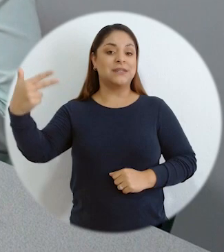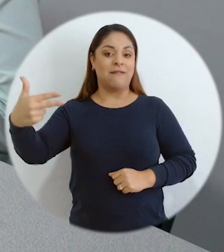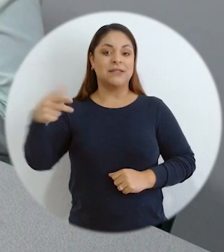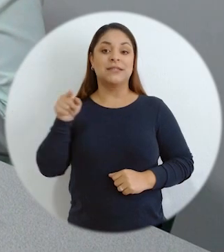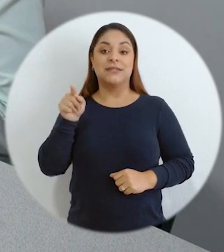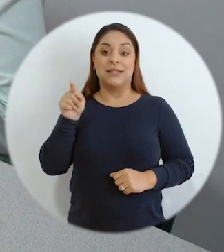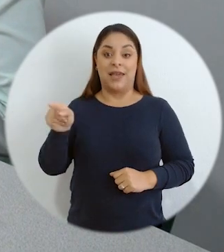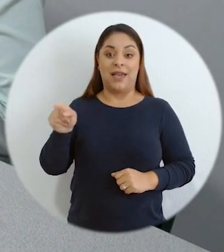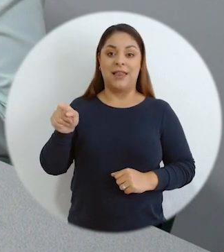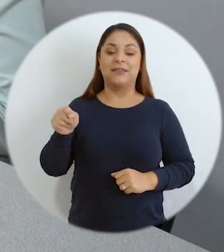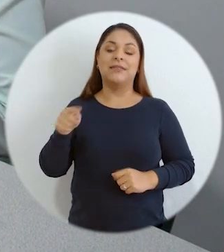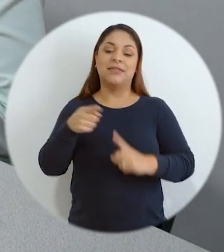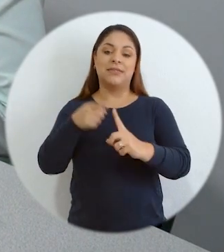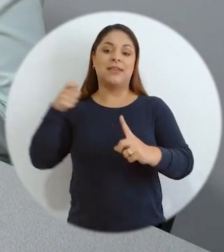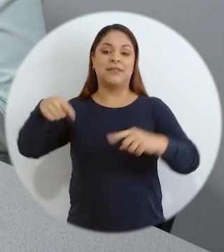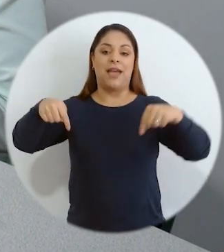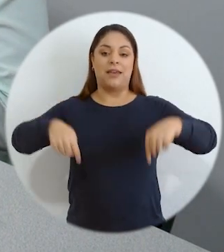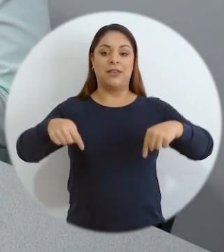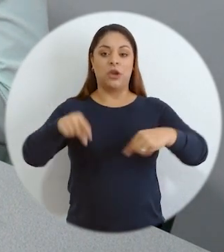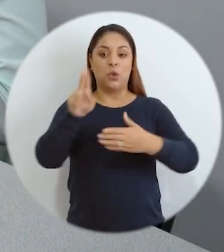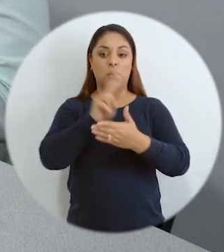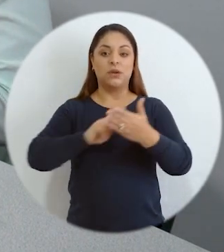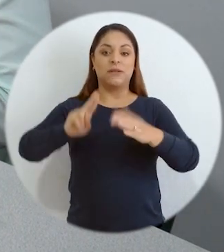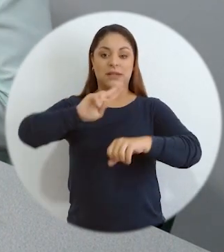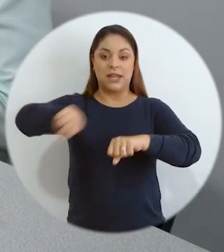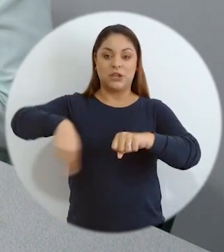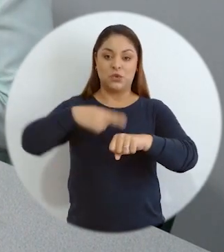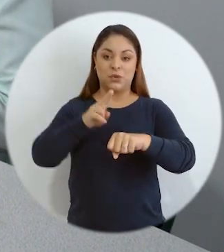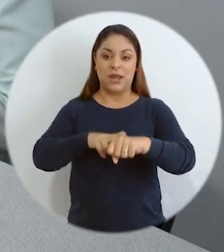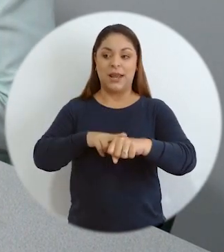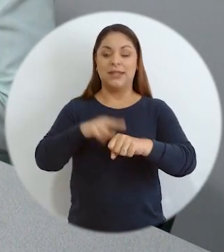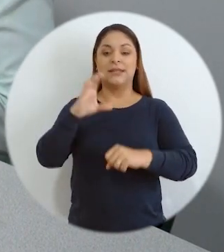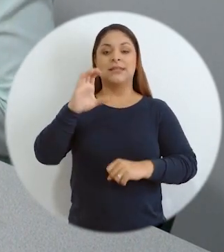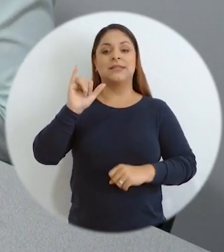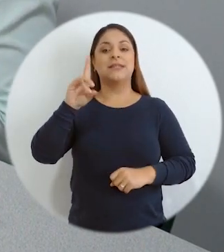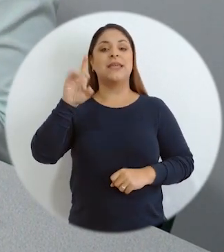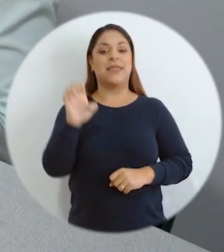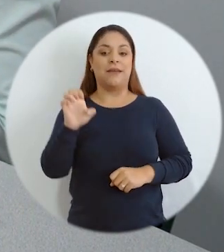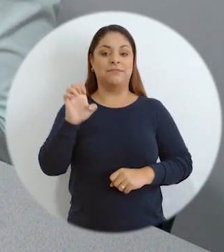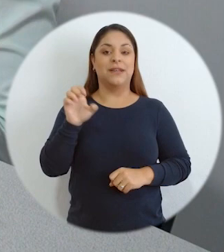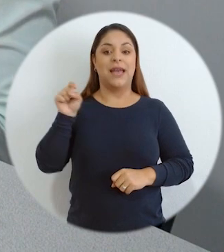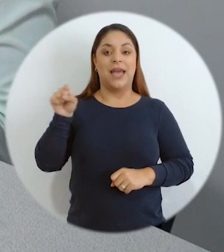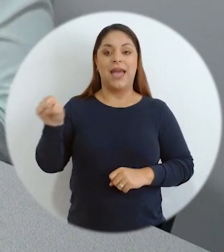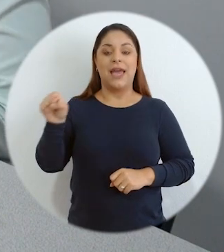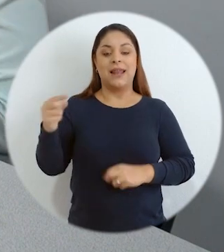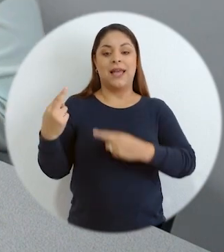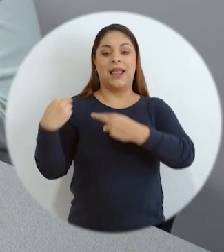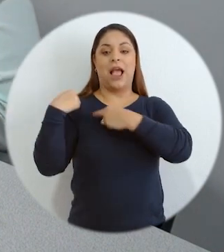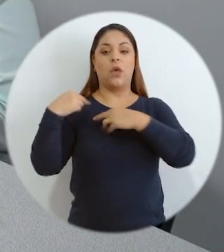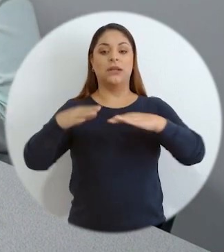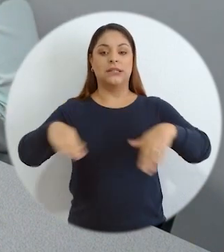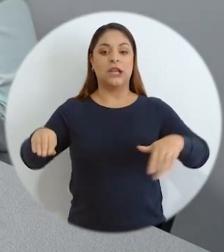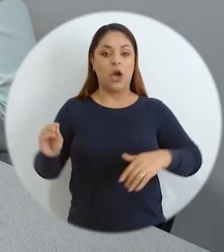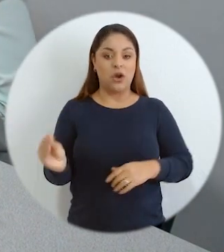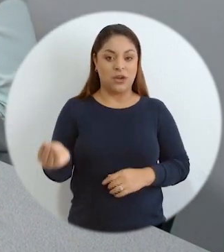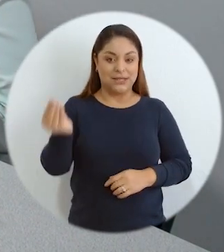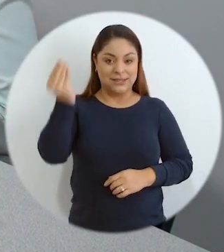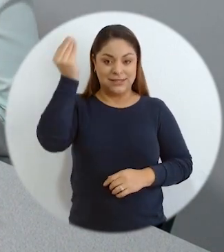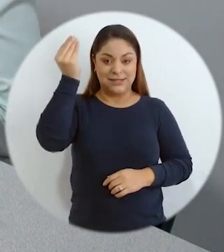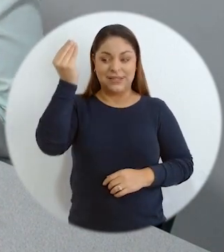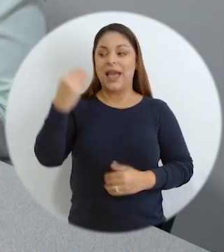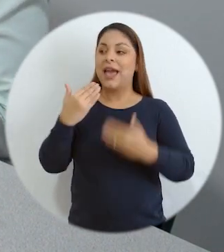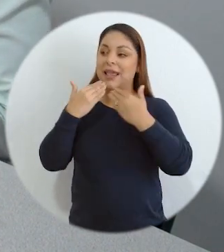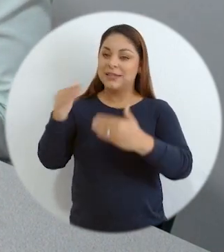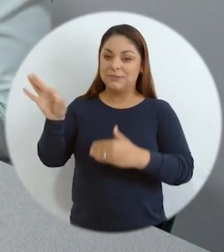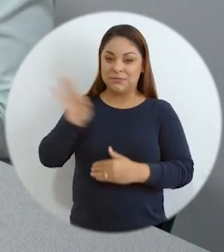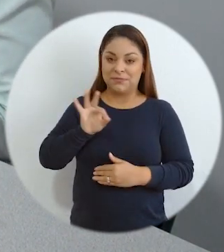de la Niñez y la Adolescencia del CIDE aquí en la Universidad Nacional. Don Pablo, muchas gracias por aceptar la invitación. No, gracias a ustedes